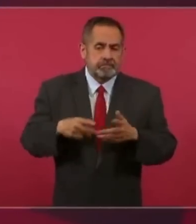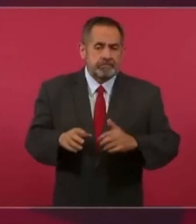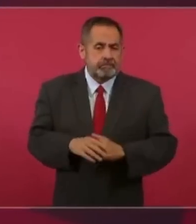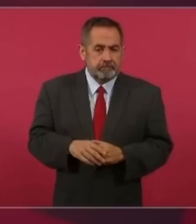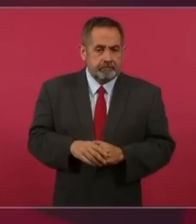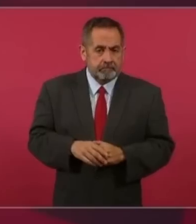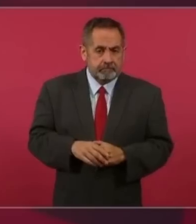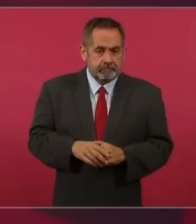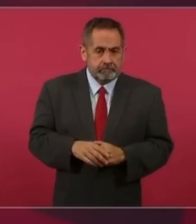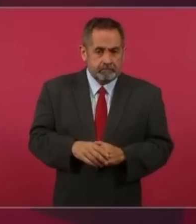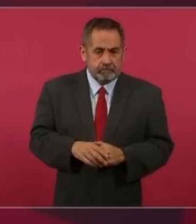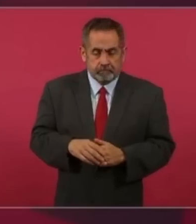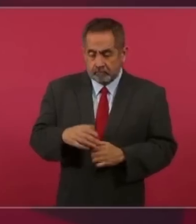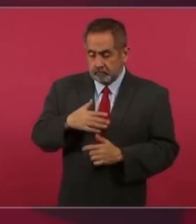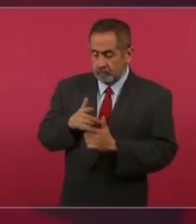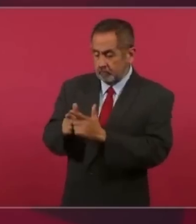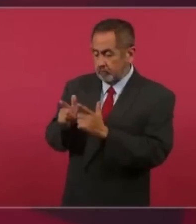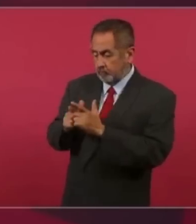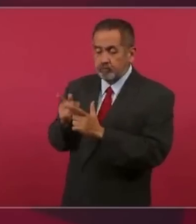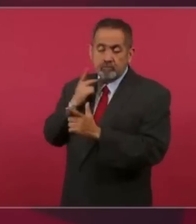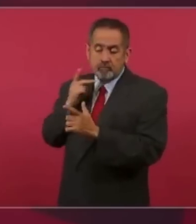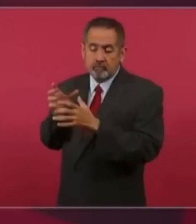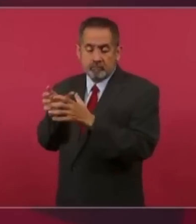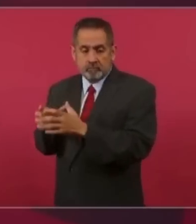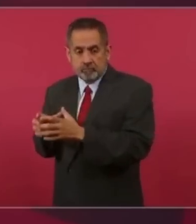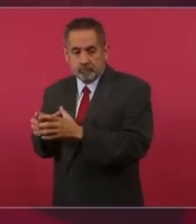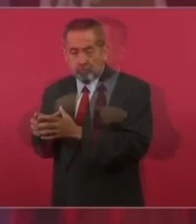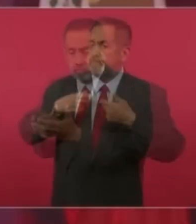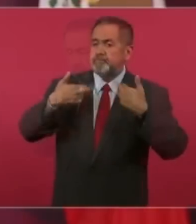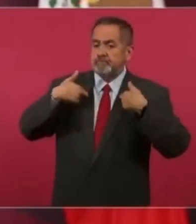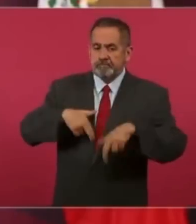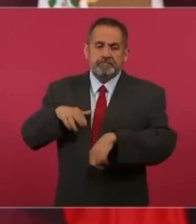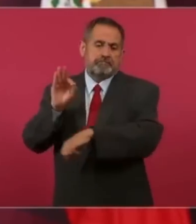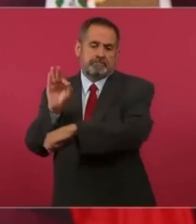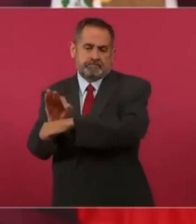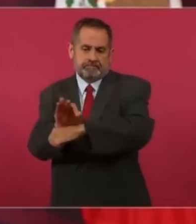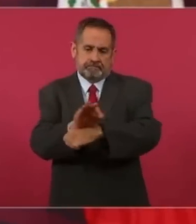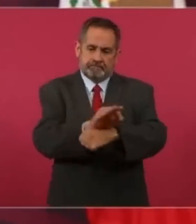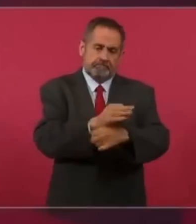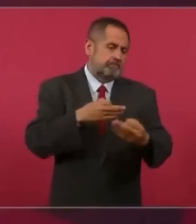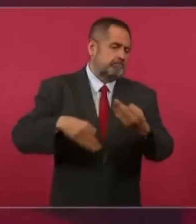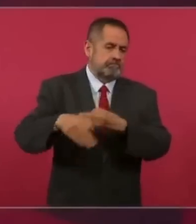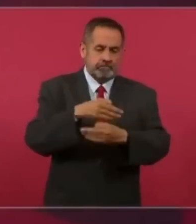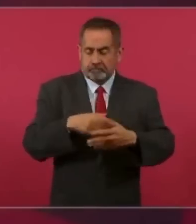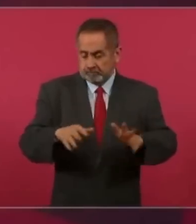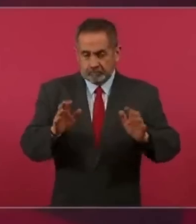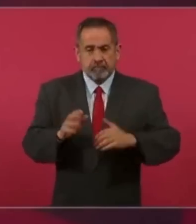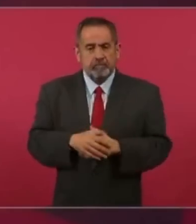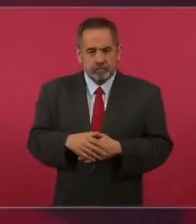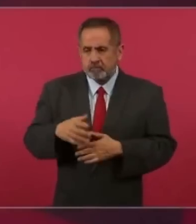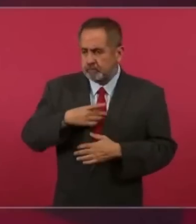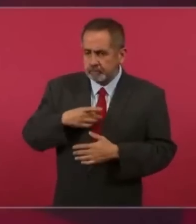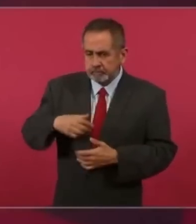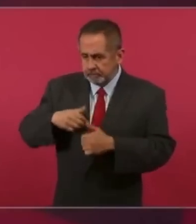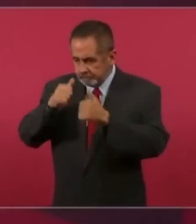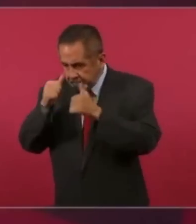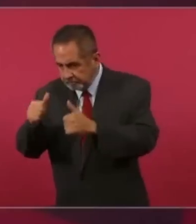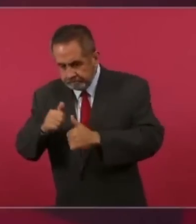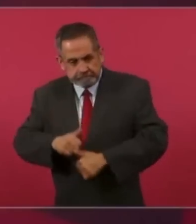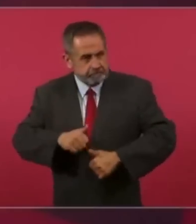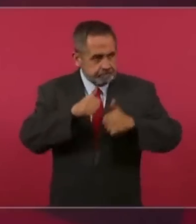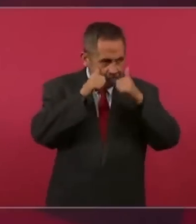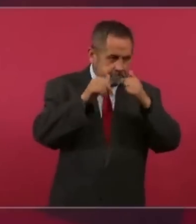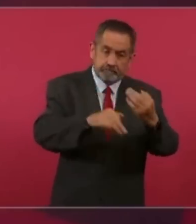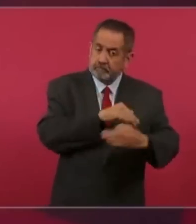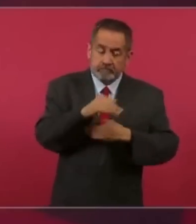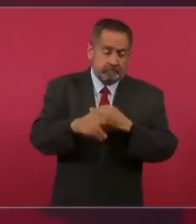una cosa es partido y otra cosa es gobierno. Tenemos que atender a